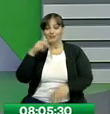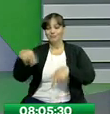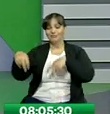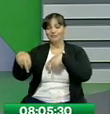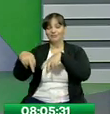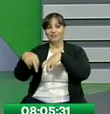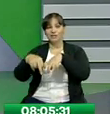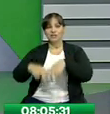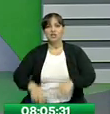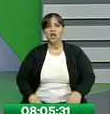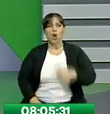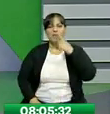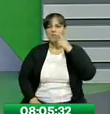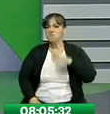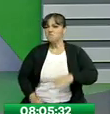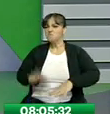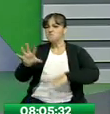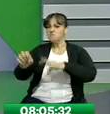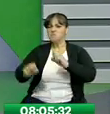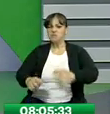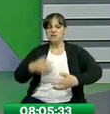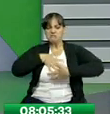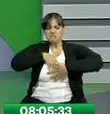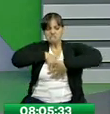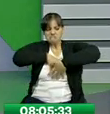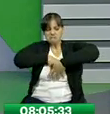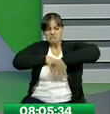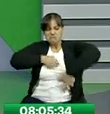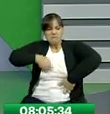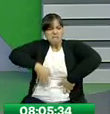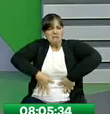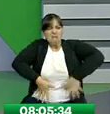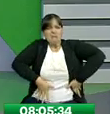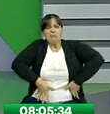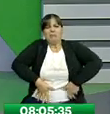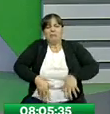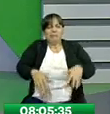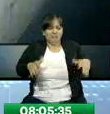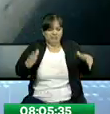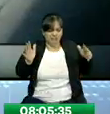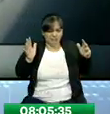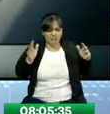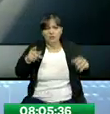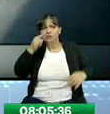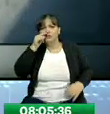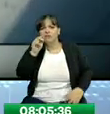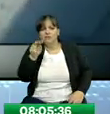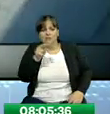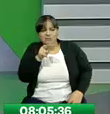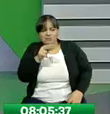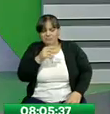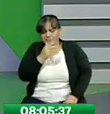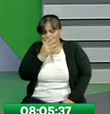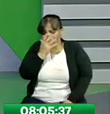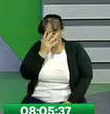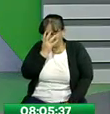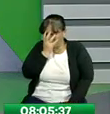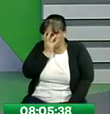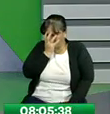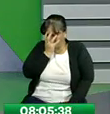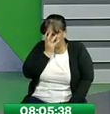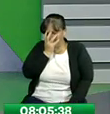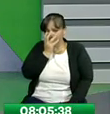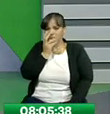pertenencias la toquetearon que terrible tener que vivir esa circunstancia y delante de su hijo tenemos más información amigos televidentes